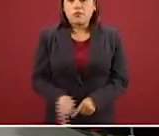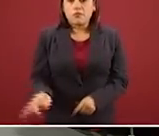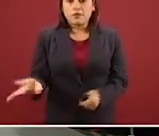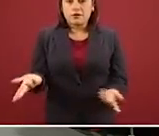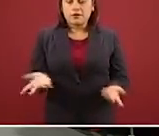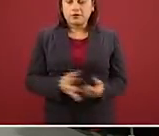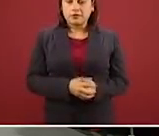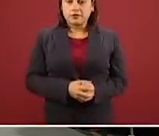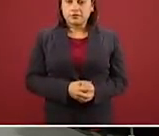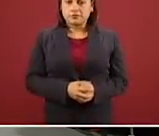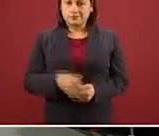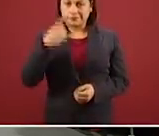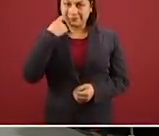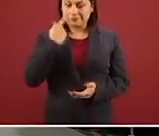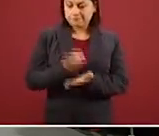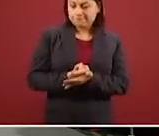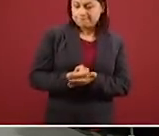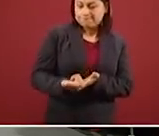El salario,